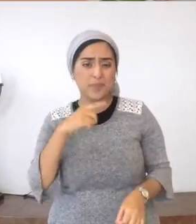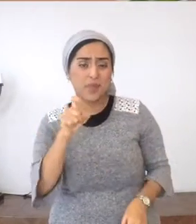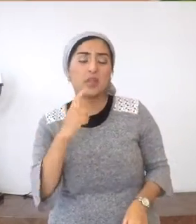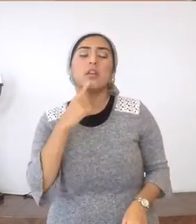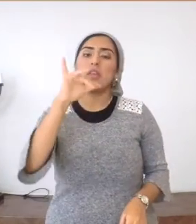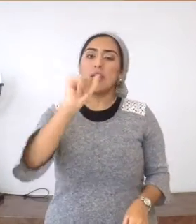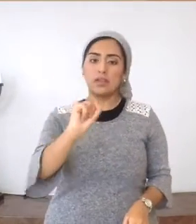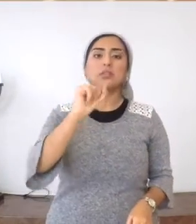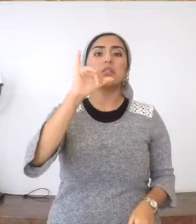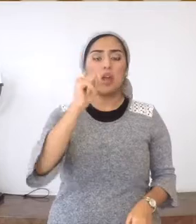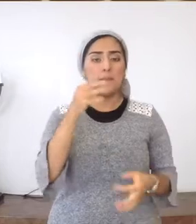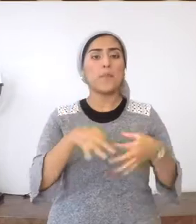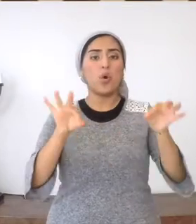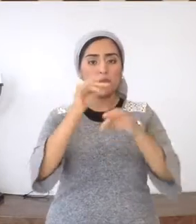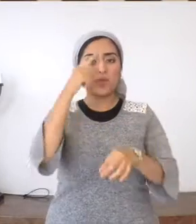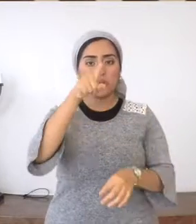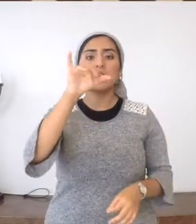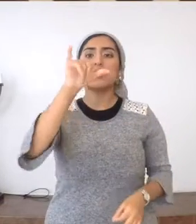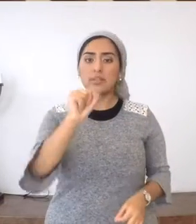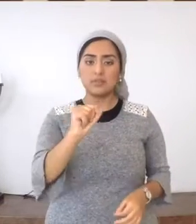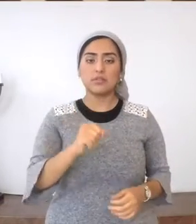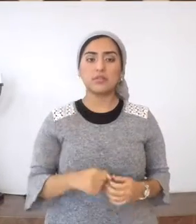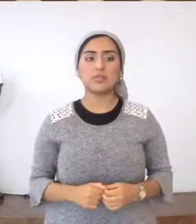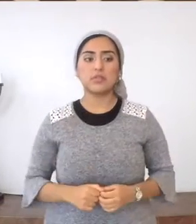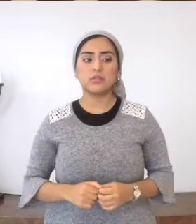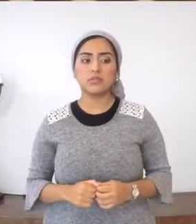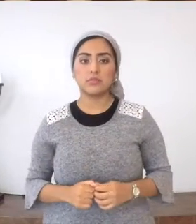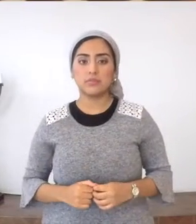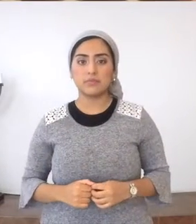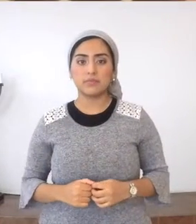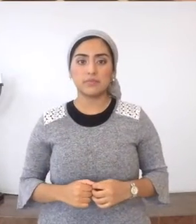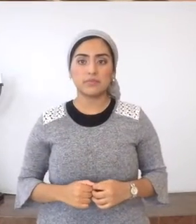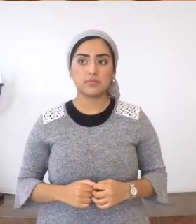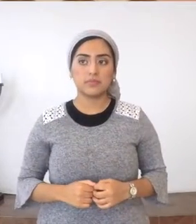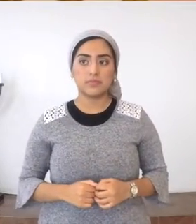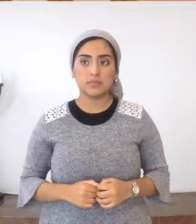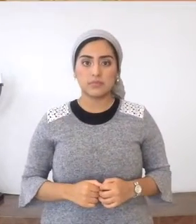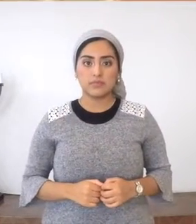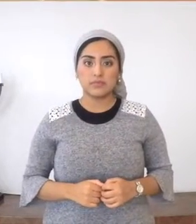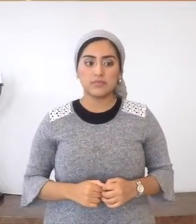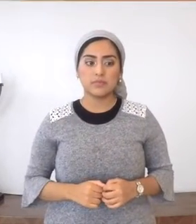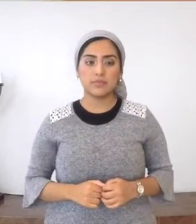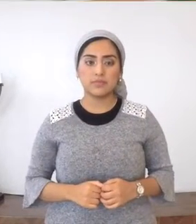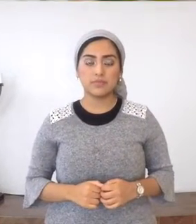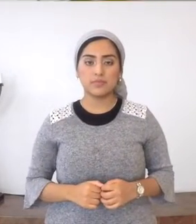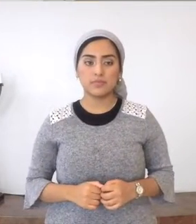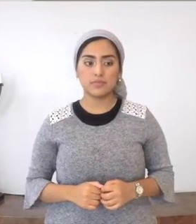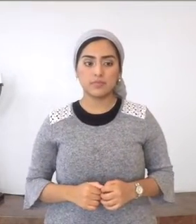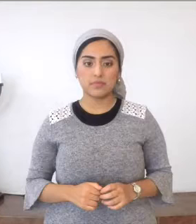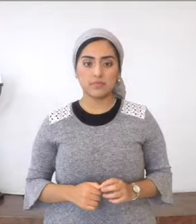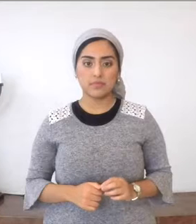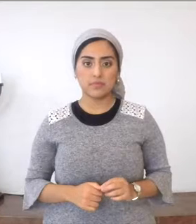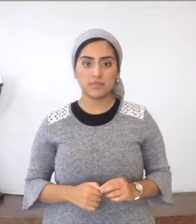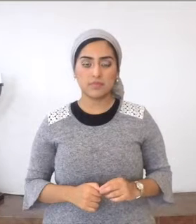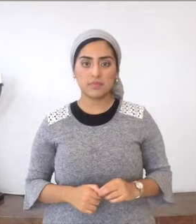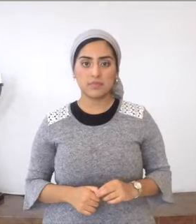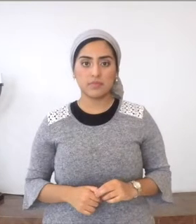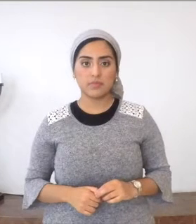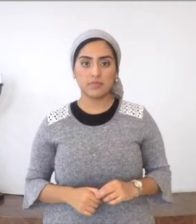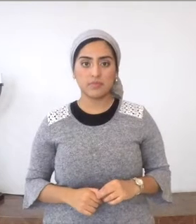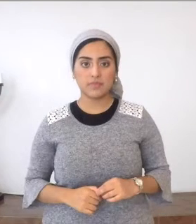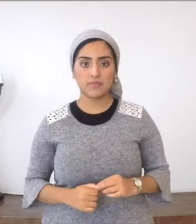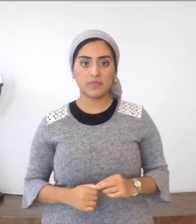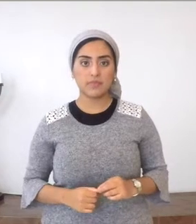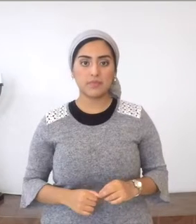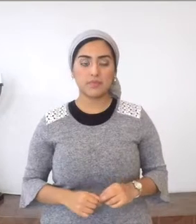Tú dirás ¿Eso me incumbe a mí? Claro que sí Claro que sí Voy a ir A